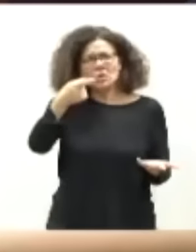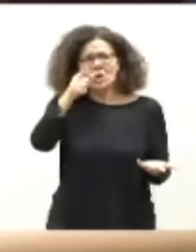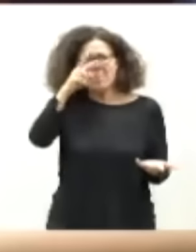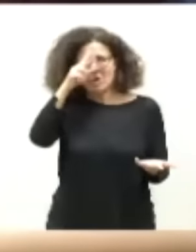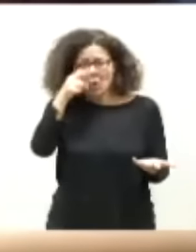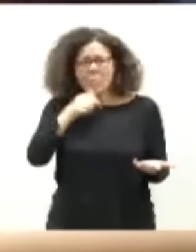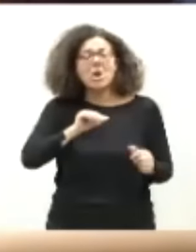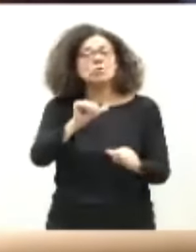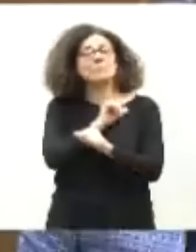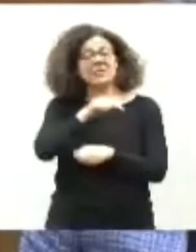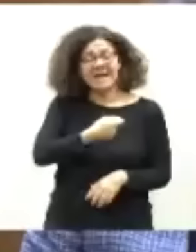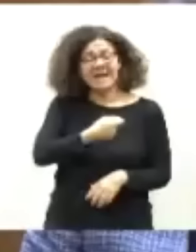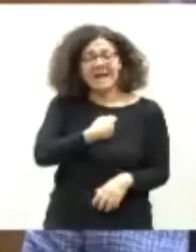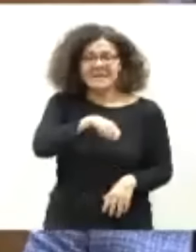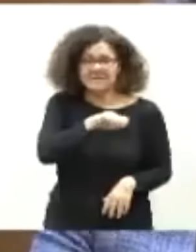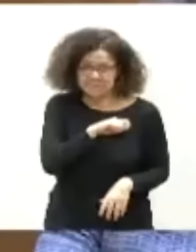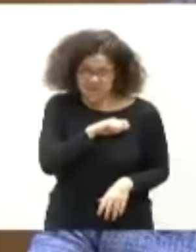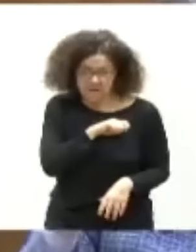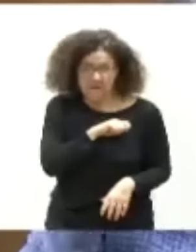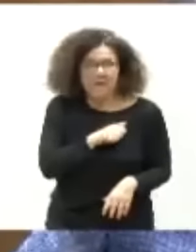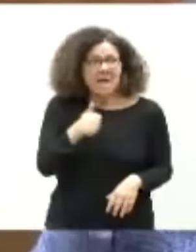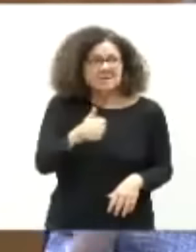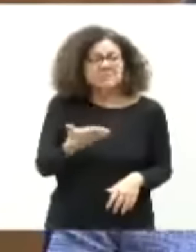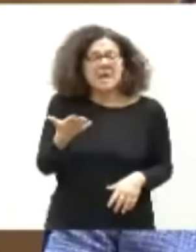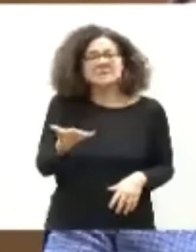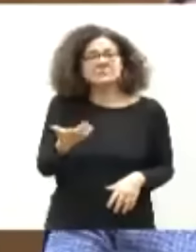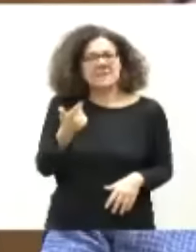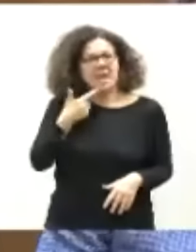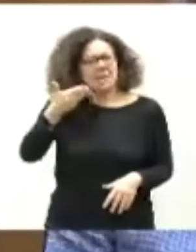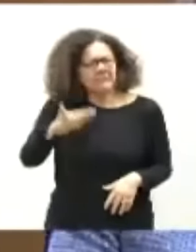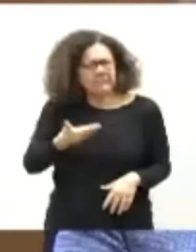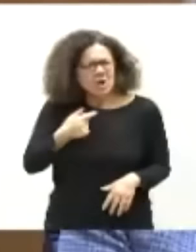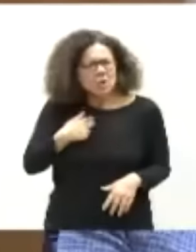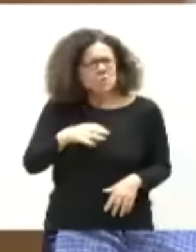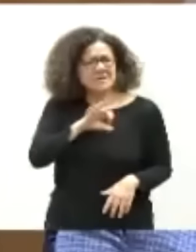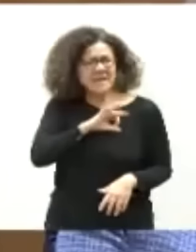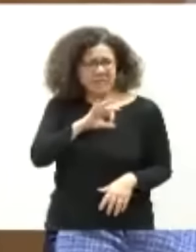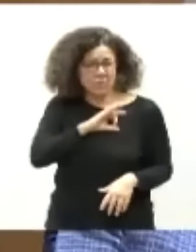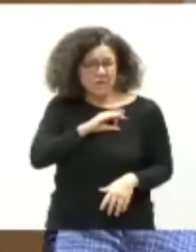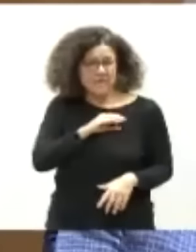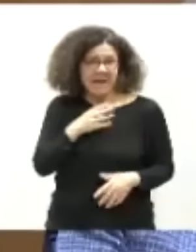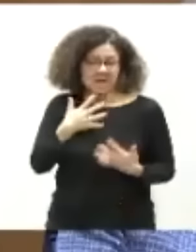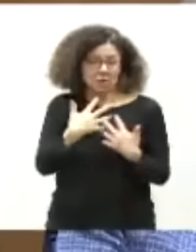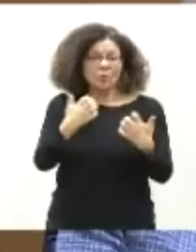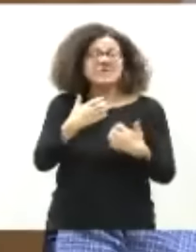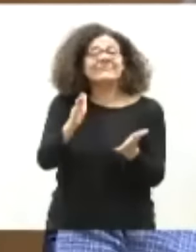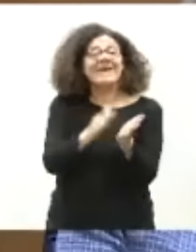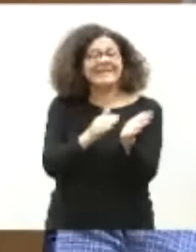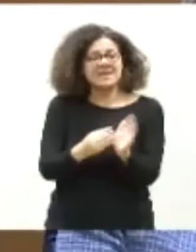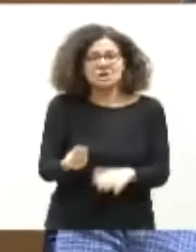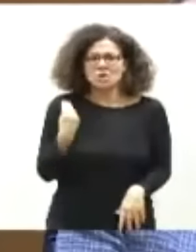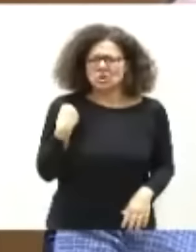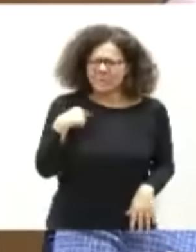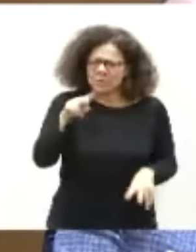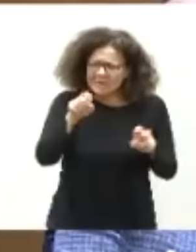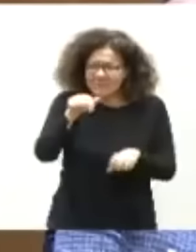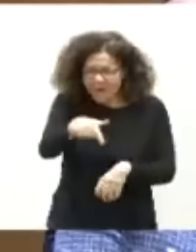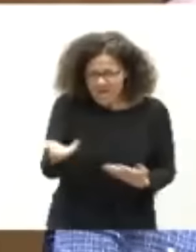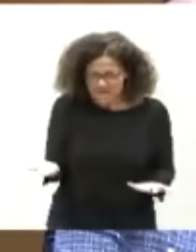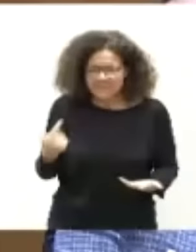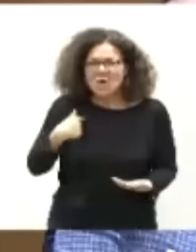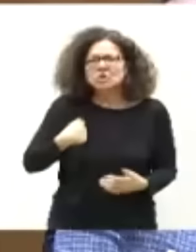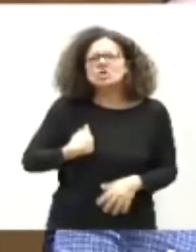los parados en España. Es bastante llamativo que un senador por las Cortes Valencianas nos pregunte sobre esta temática.